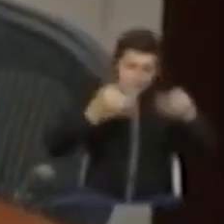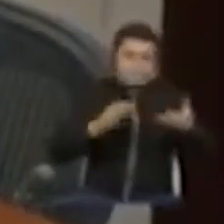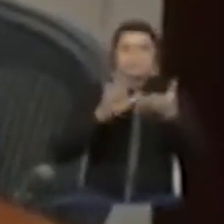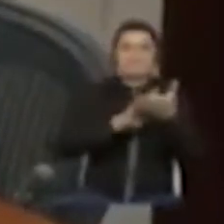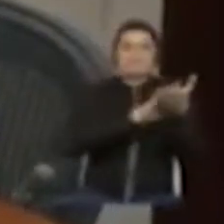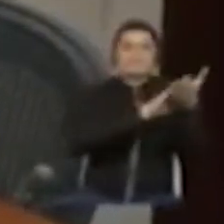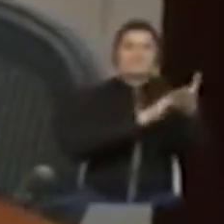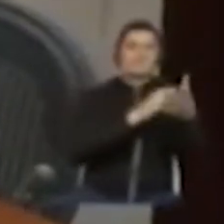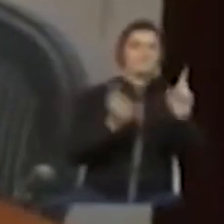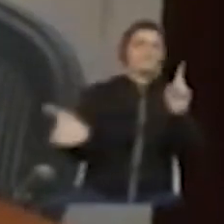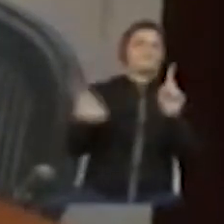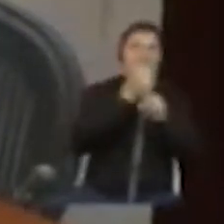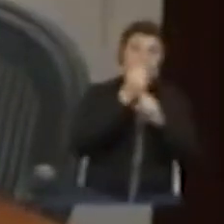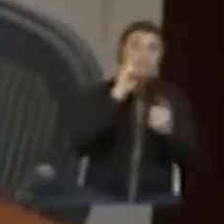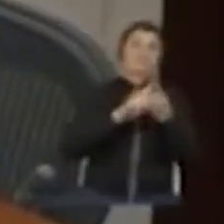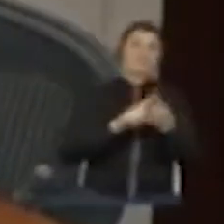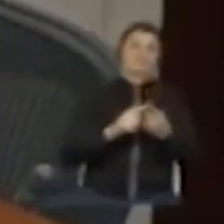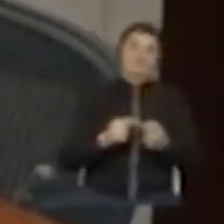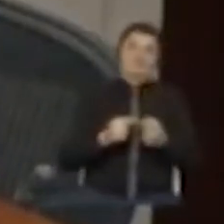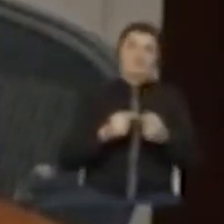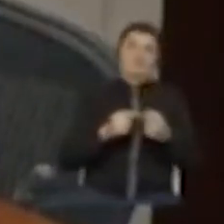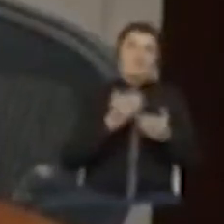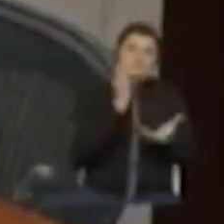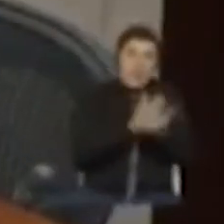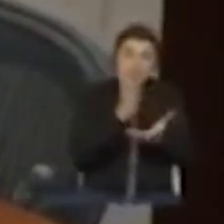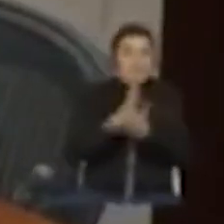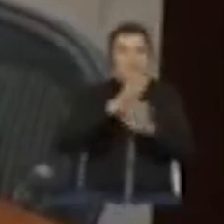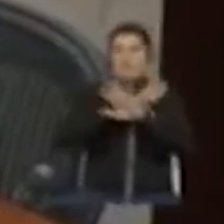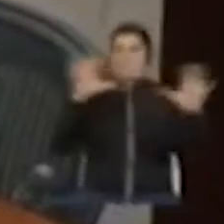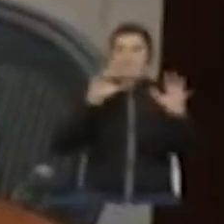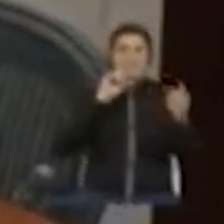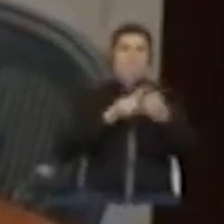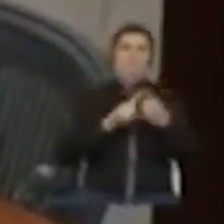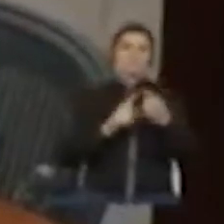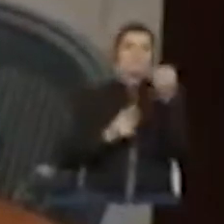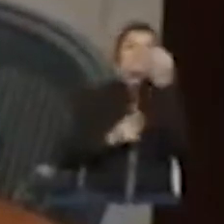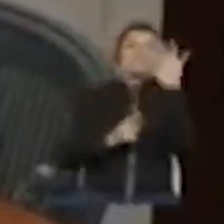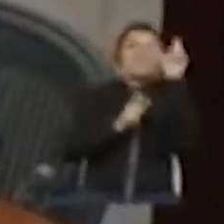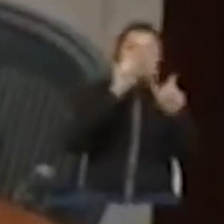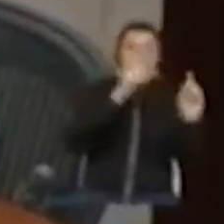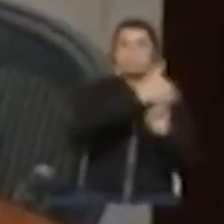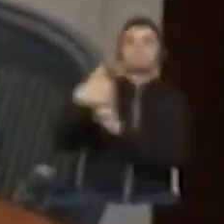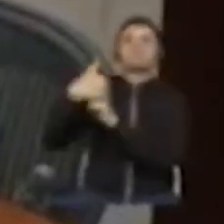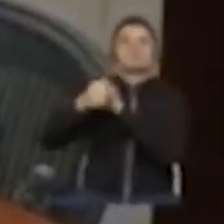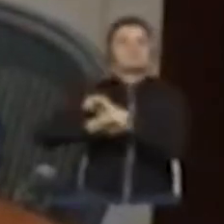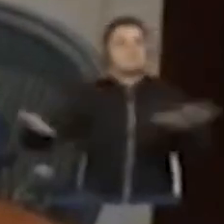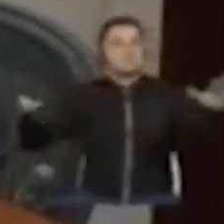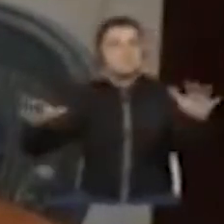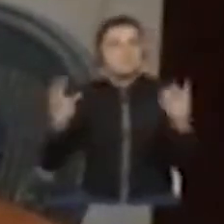definitivamente y a buscar la solución para que no se sigan presentando estas situaciones. 13 secuestrados en lo que ha corrido el año